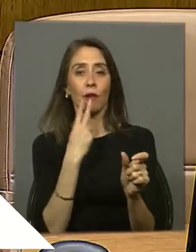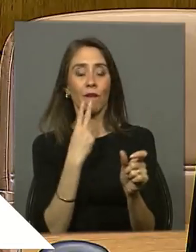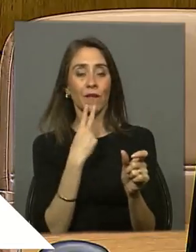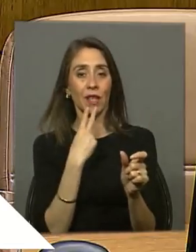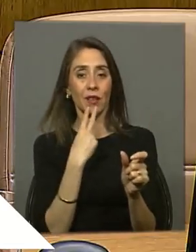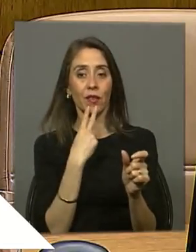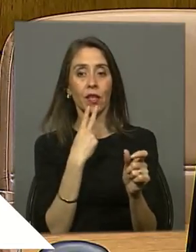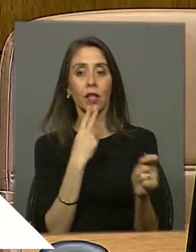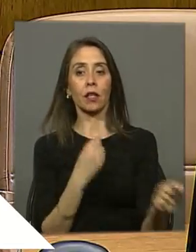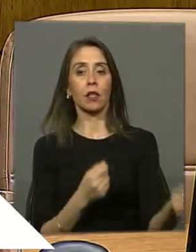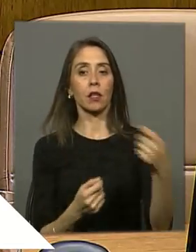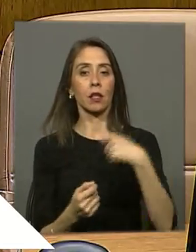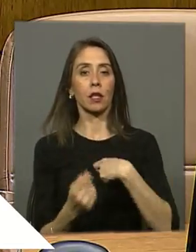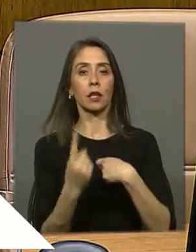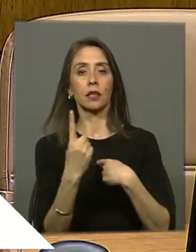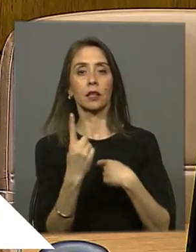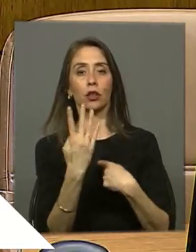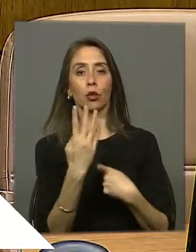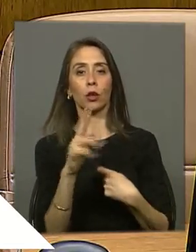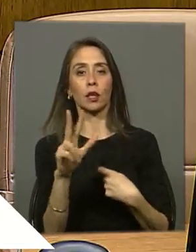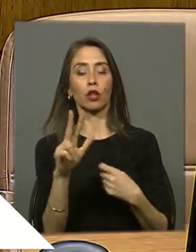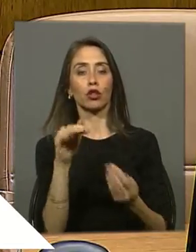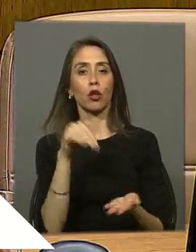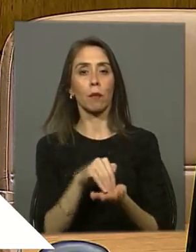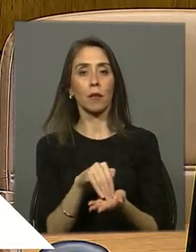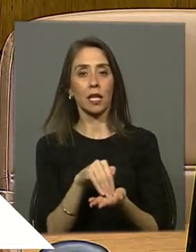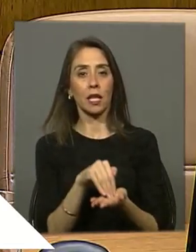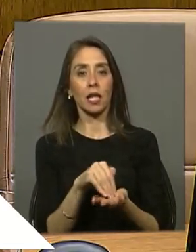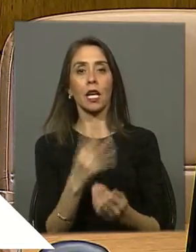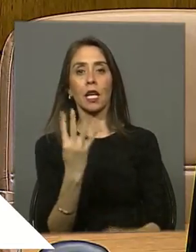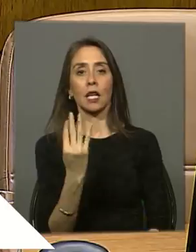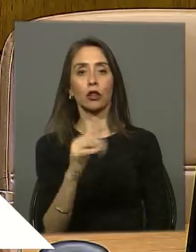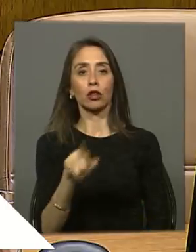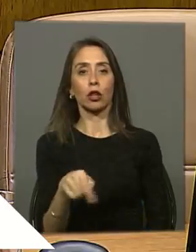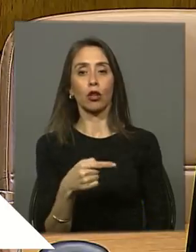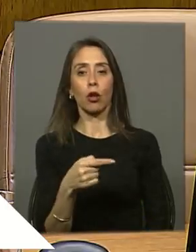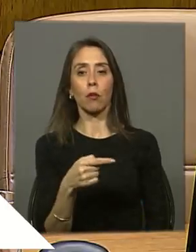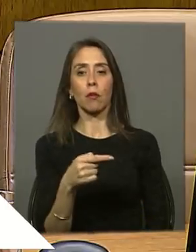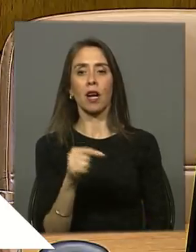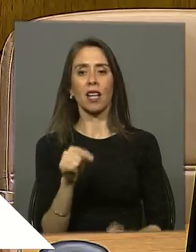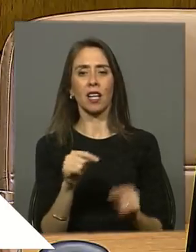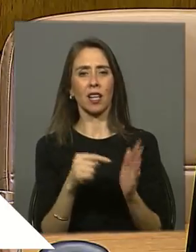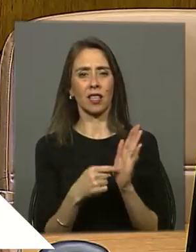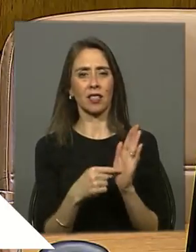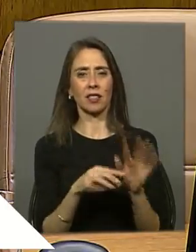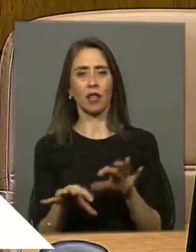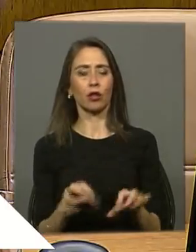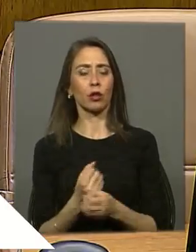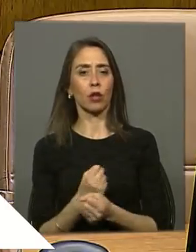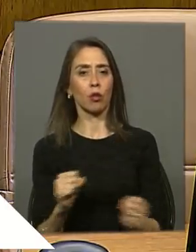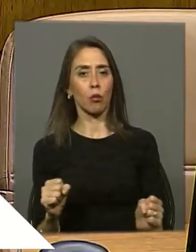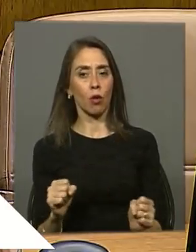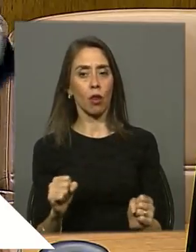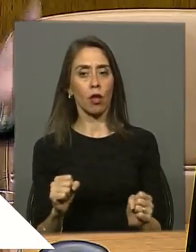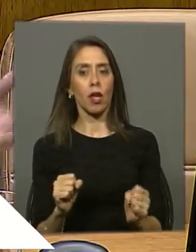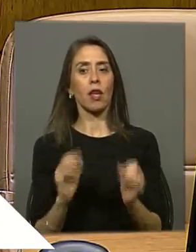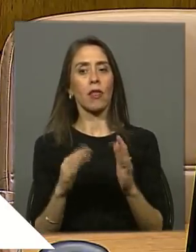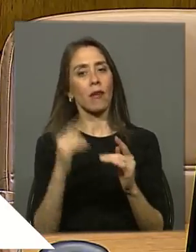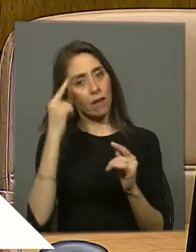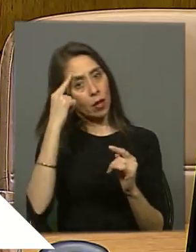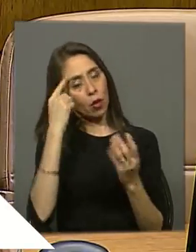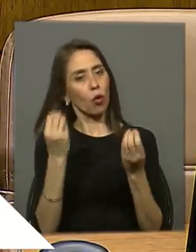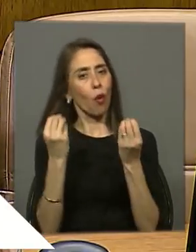habitantes obtuvo 148.000 un 14,6% estas cosas no se pueden debiera haber un